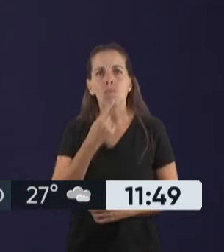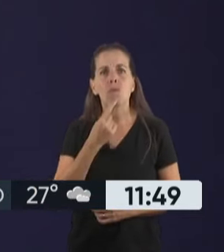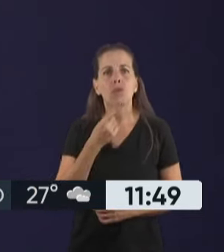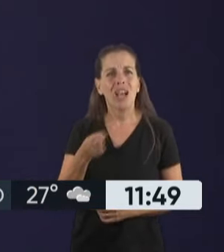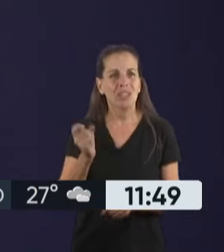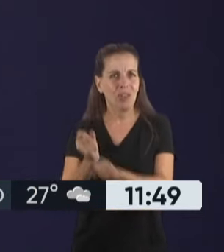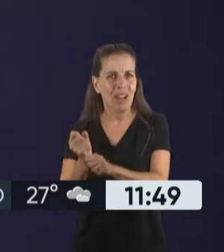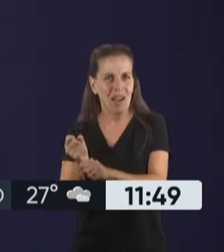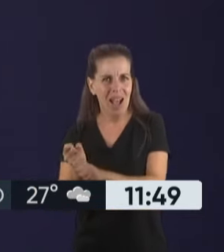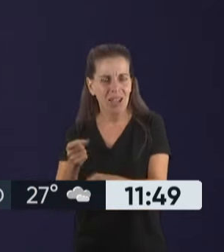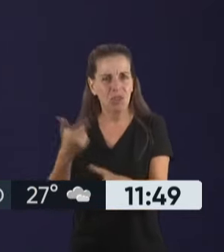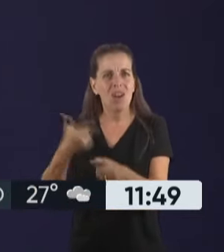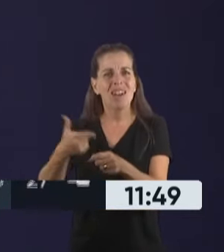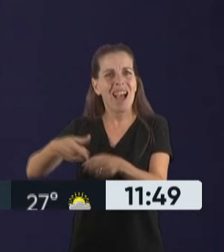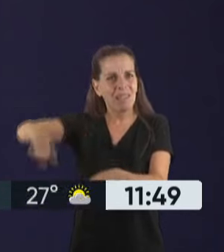Playero